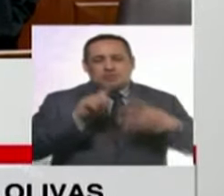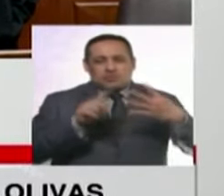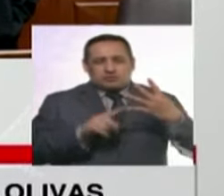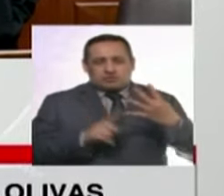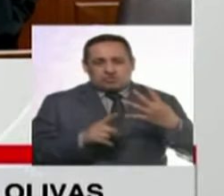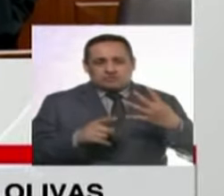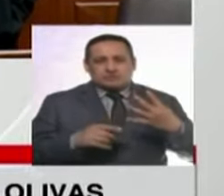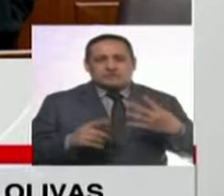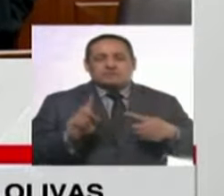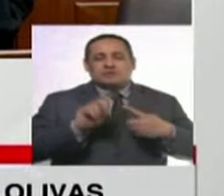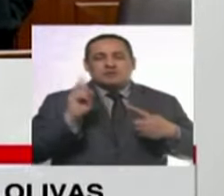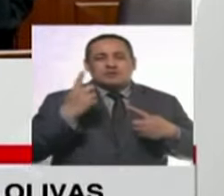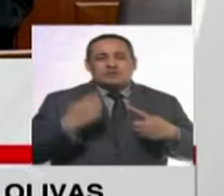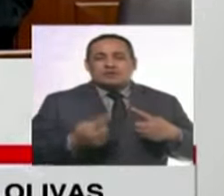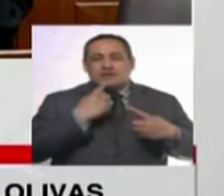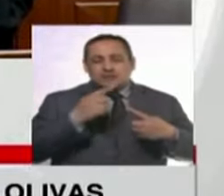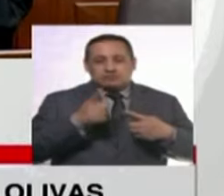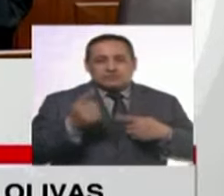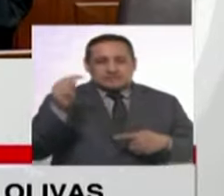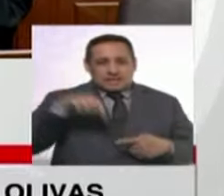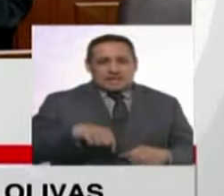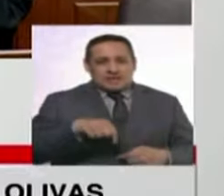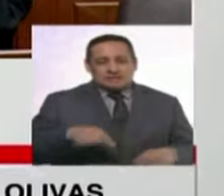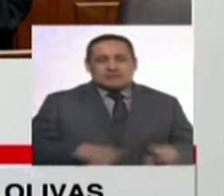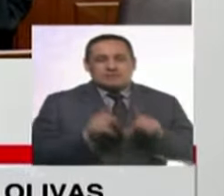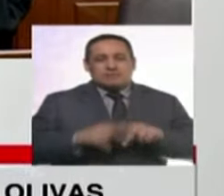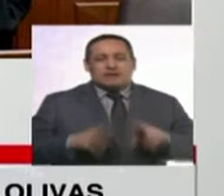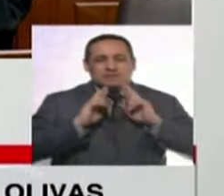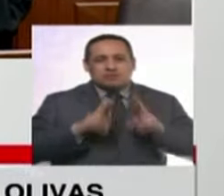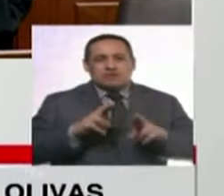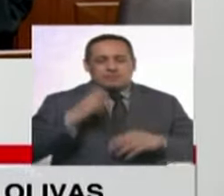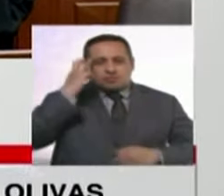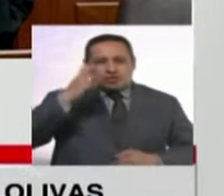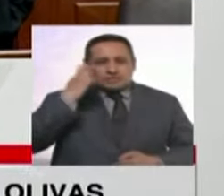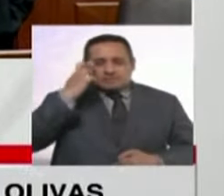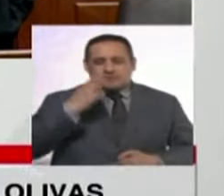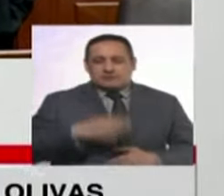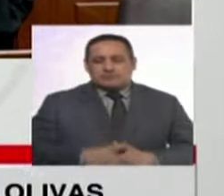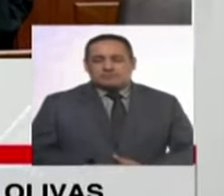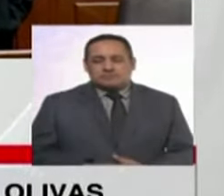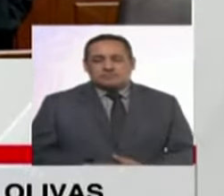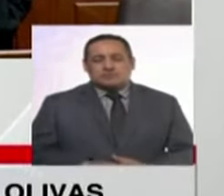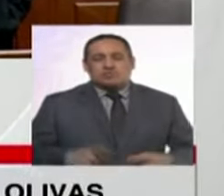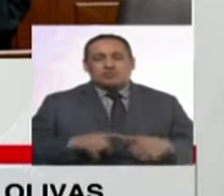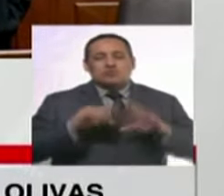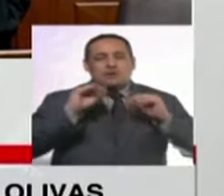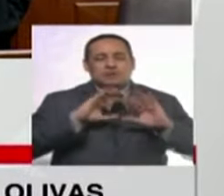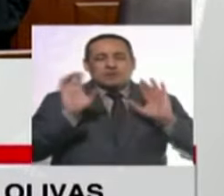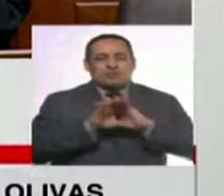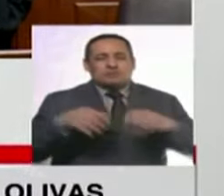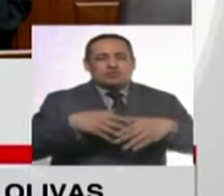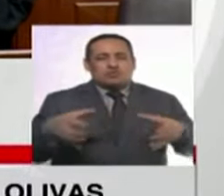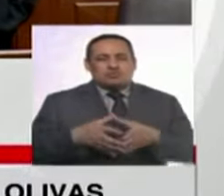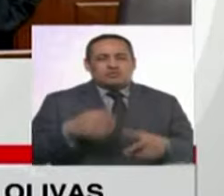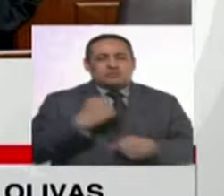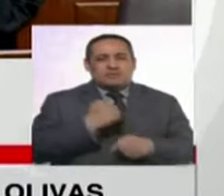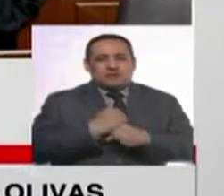puntos que le voy a tocar primero usted está acá para responder políticamente habla de la institucionalidad